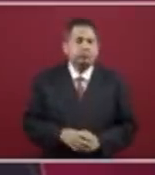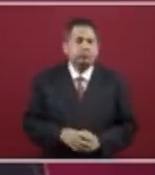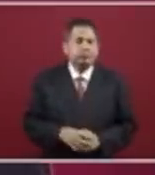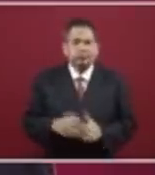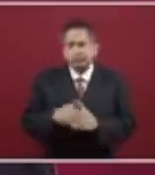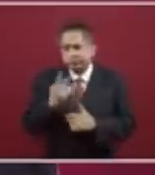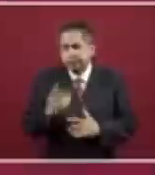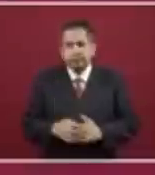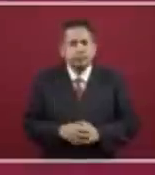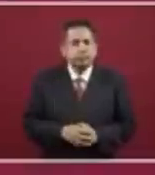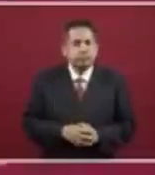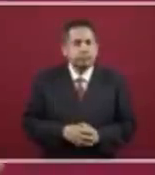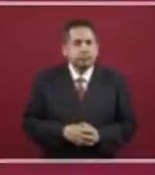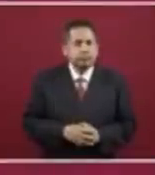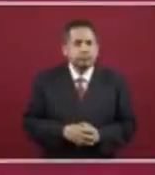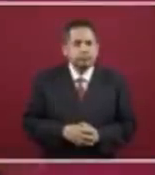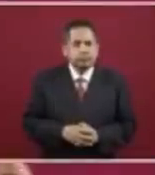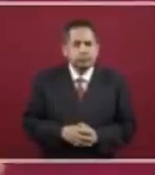porque